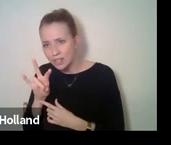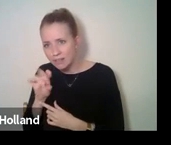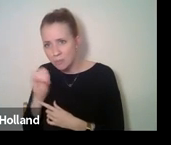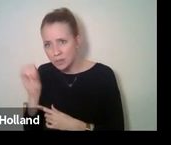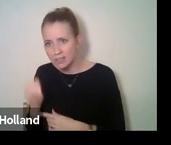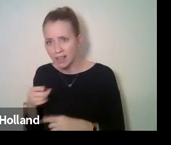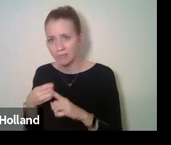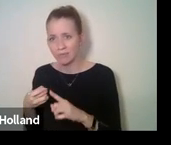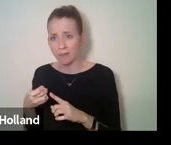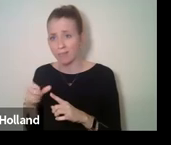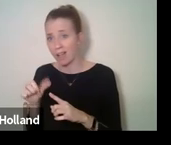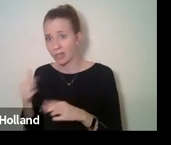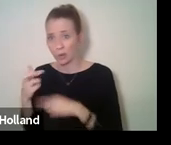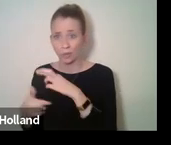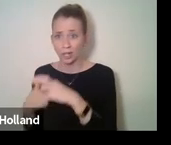is from wind.